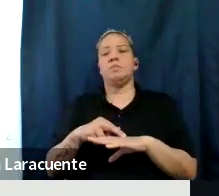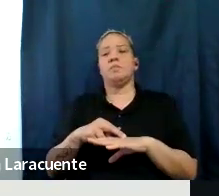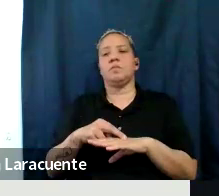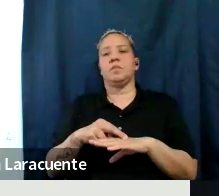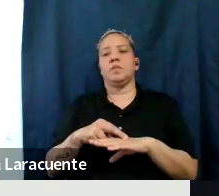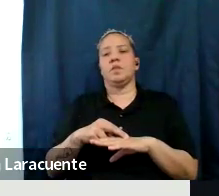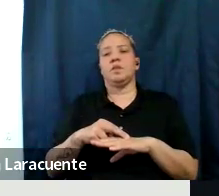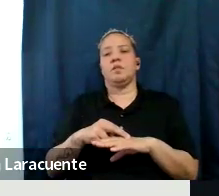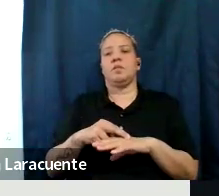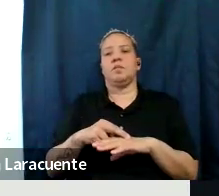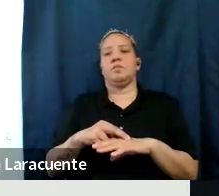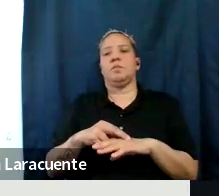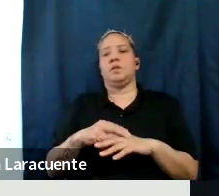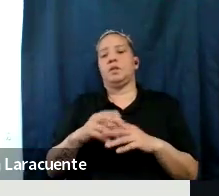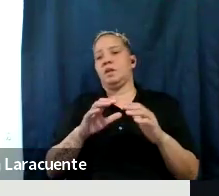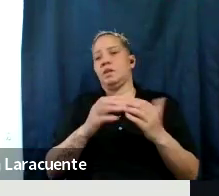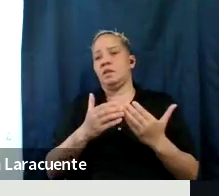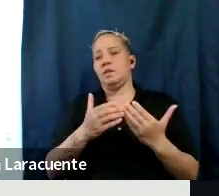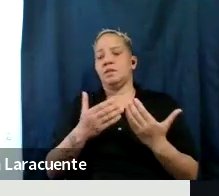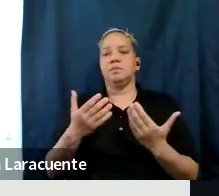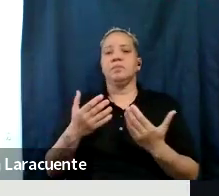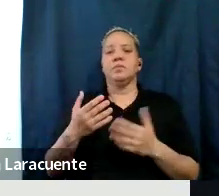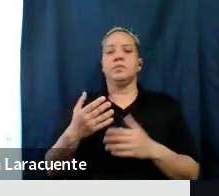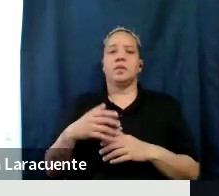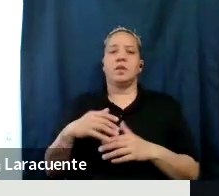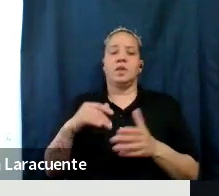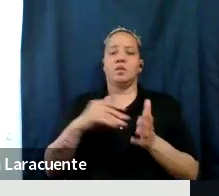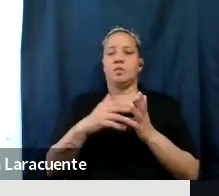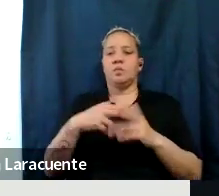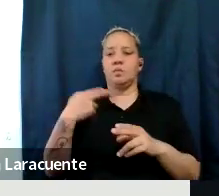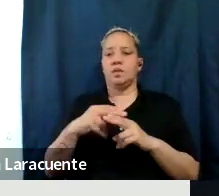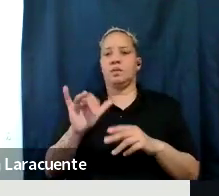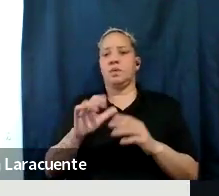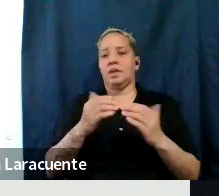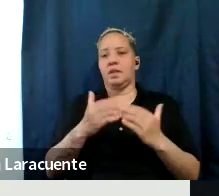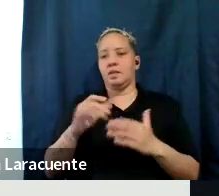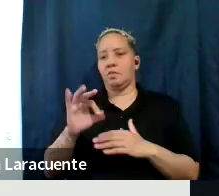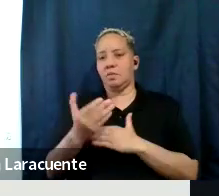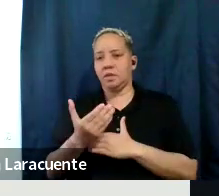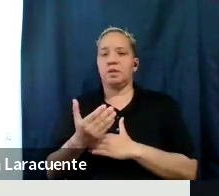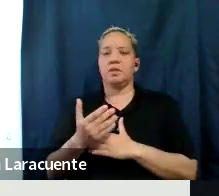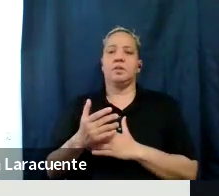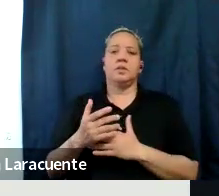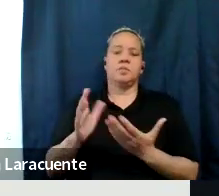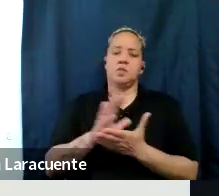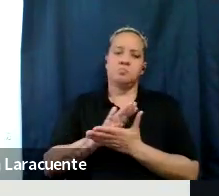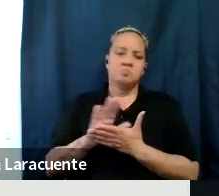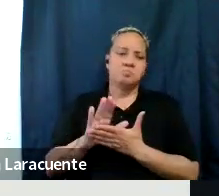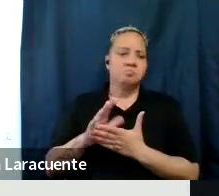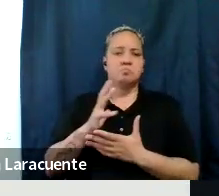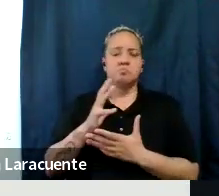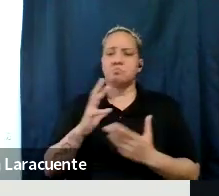estudios hispánicos y también era a estas horas, ¿eh? Y también tenía clases a las 9 de la mañana, pero lo hice con todo el agrado del mundo